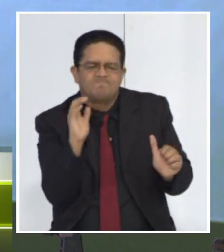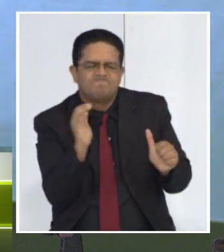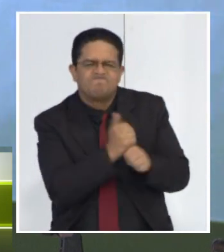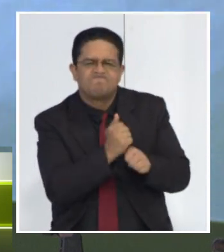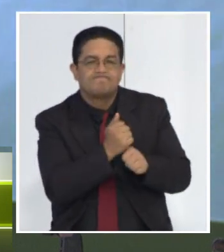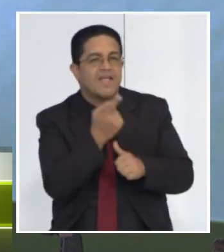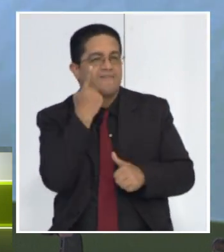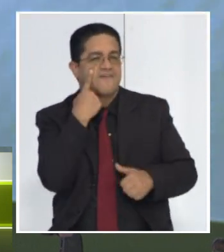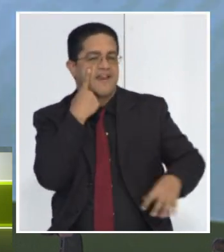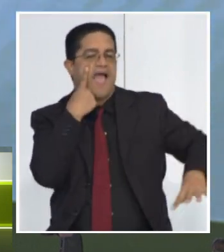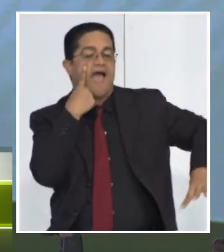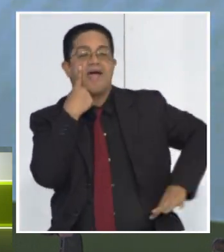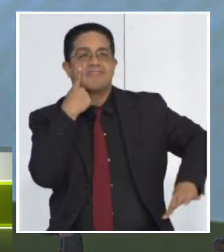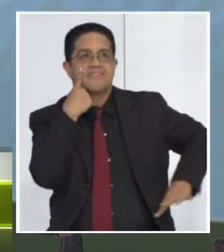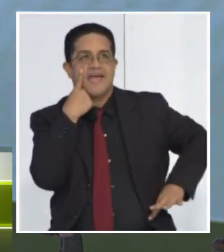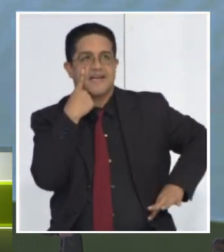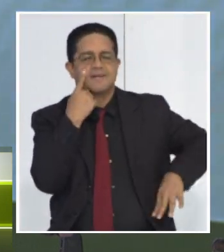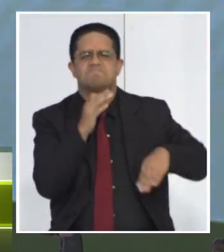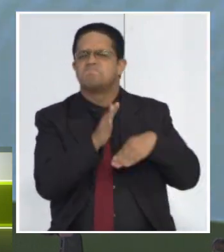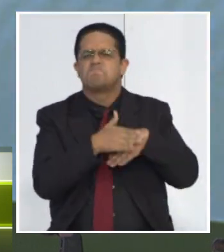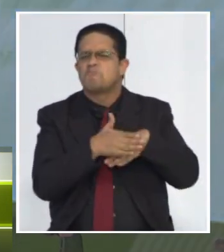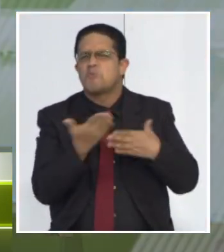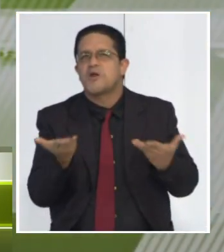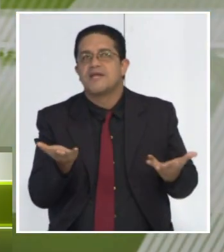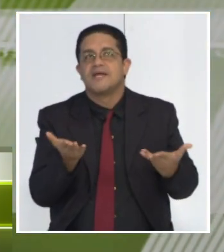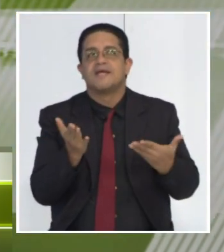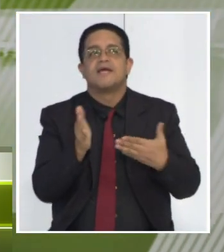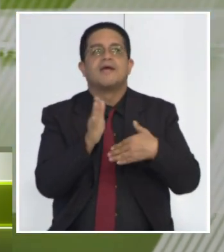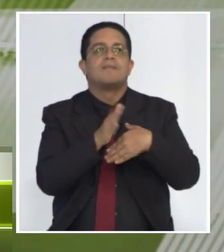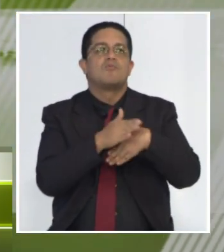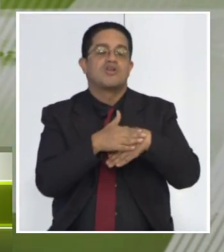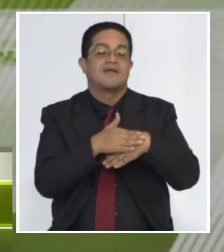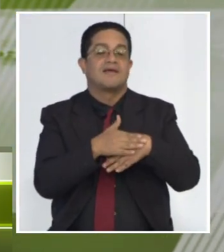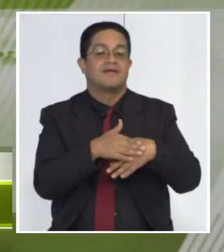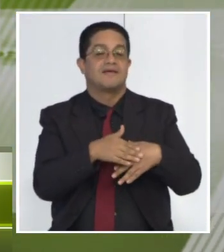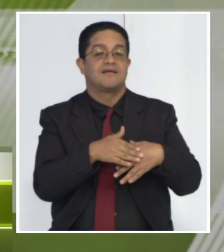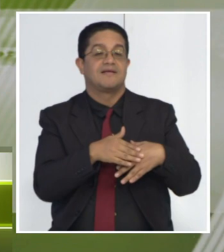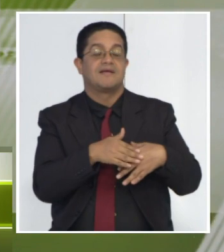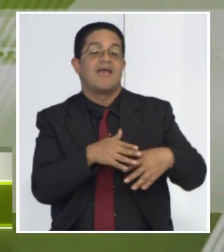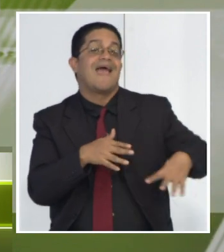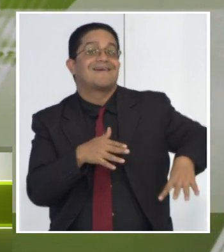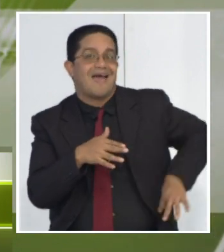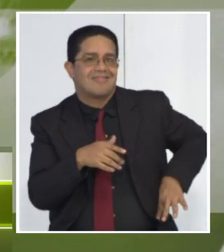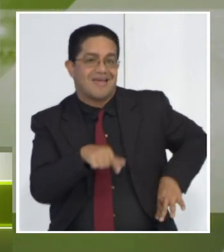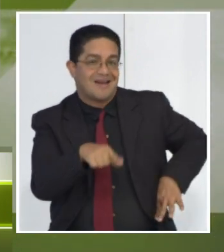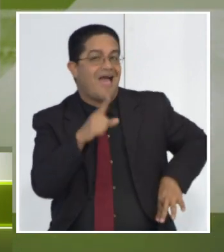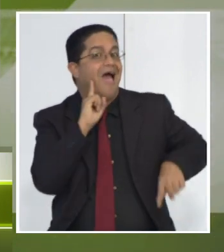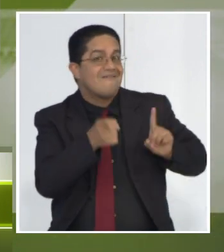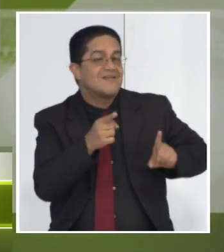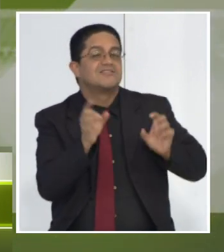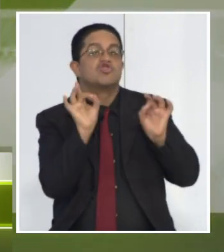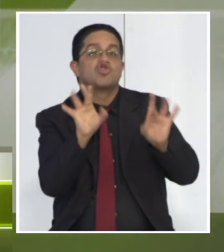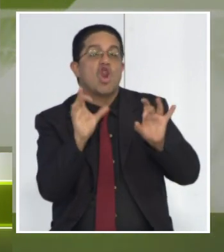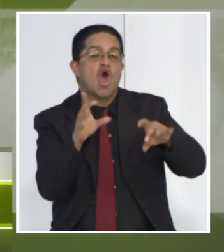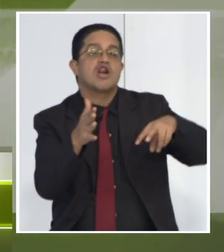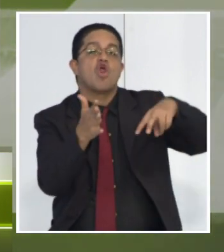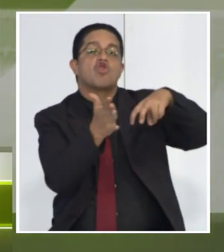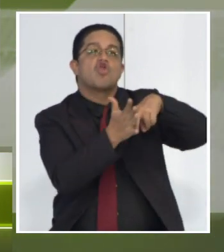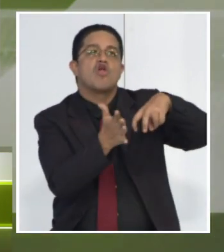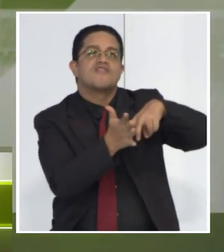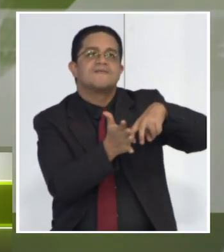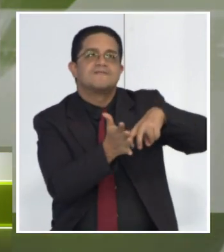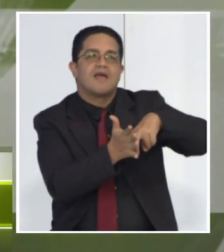cadera, porque tenemos un dicho en la medicina, en la traumatología, que la cadera llora por la rodilla. Y son muchos los pacientes